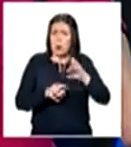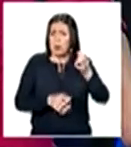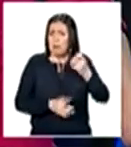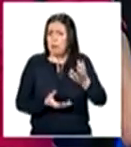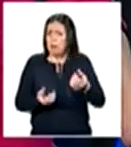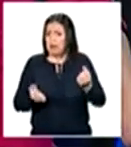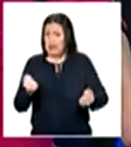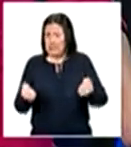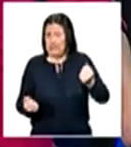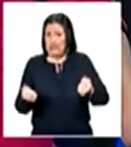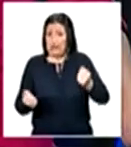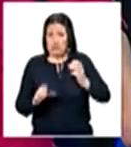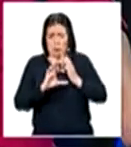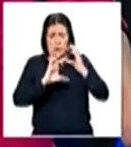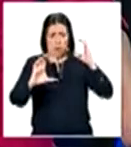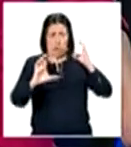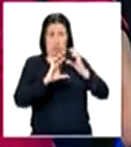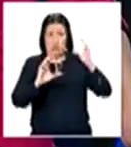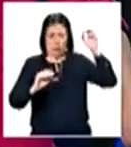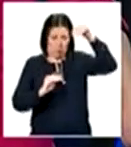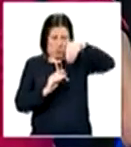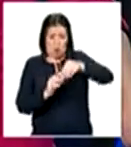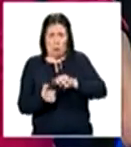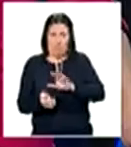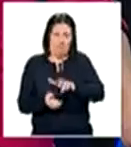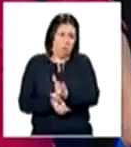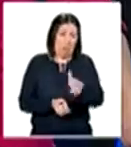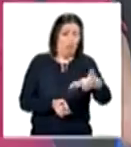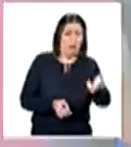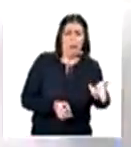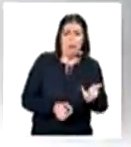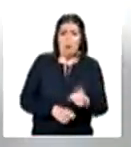conductor del camión cisterna que transportaba la carga se despistara.